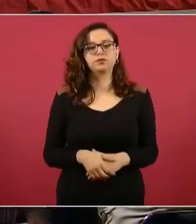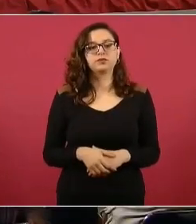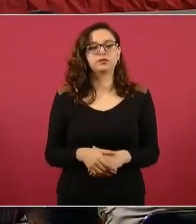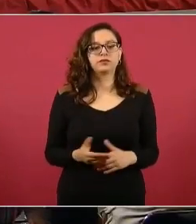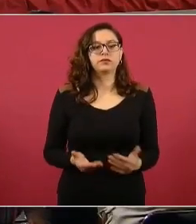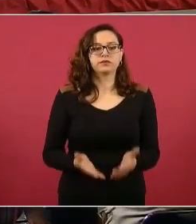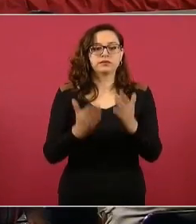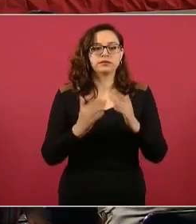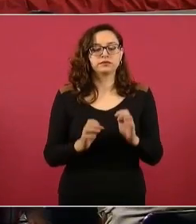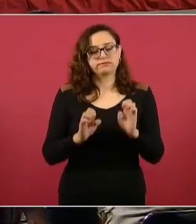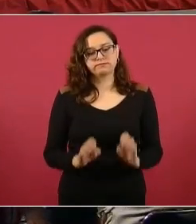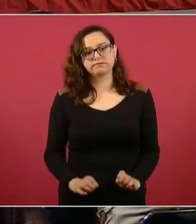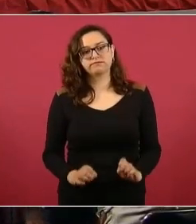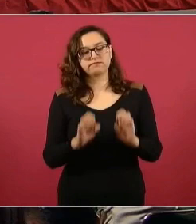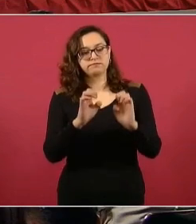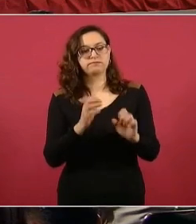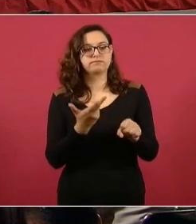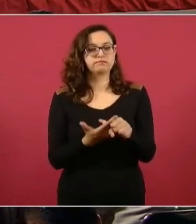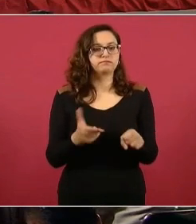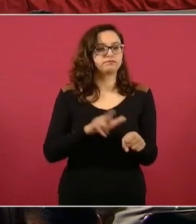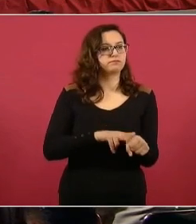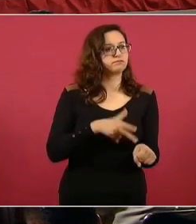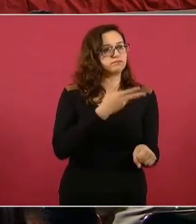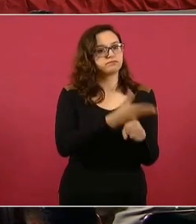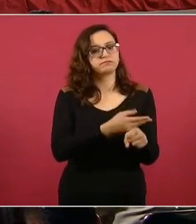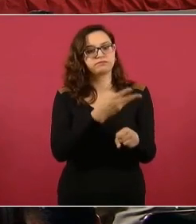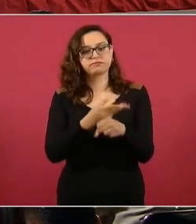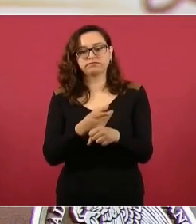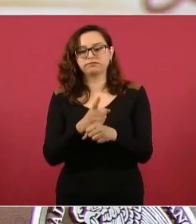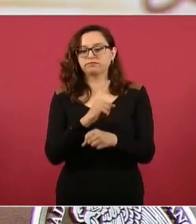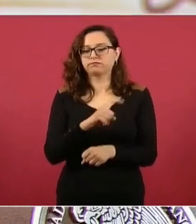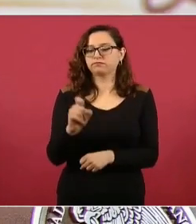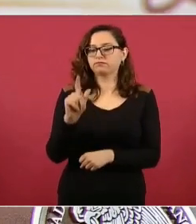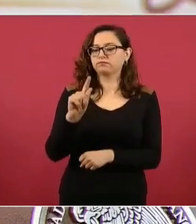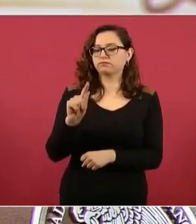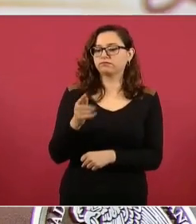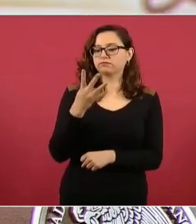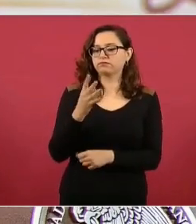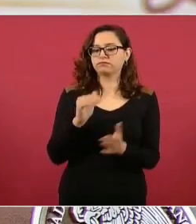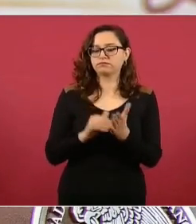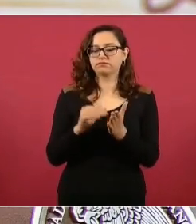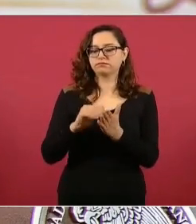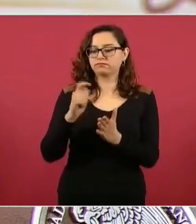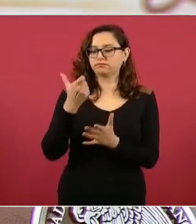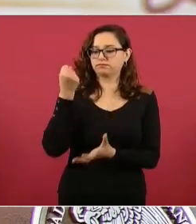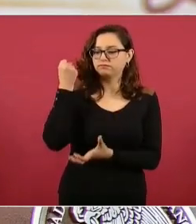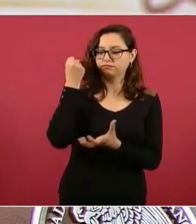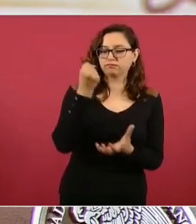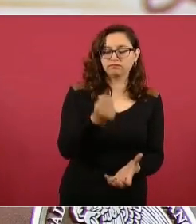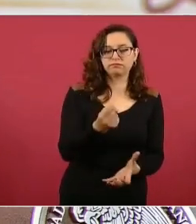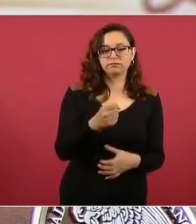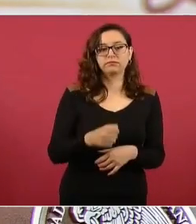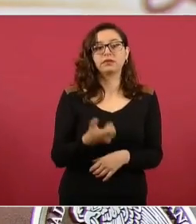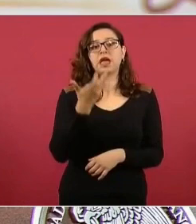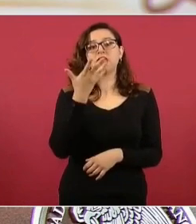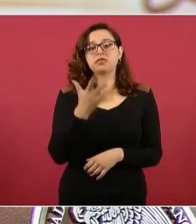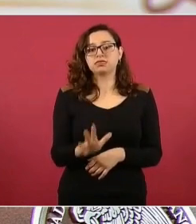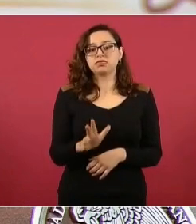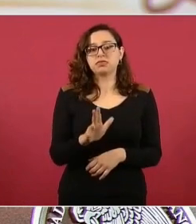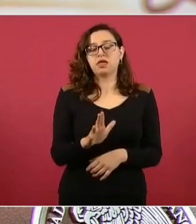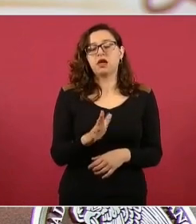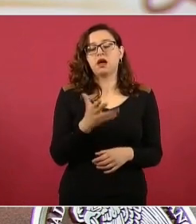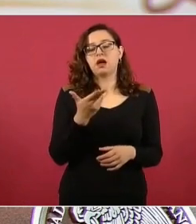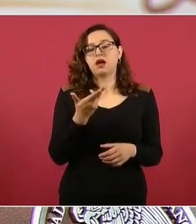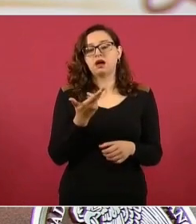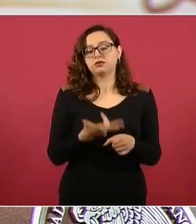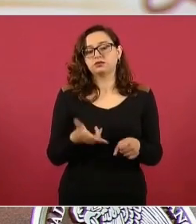infraestructura de acciones de dignificación de espacios es una inversión de 174 millones de pesos 10 unidades de segundo nivel donde ya se